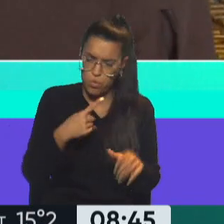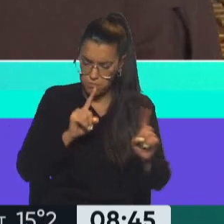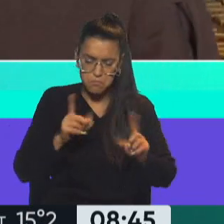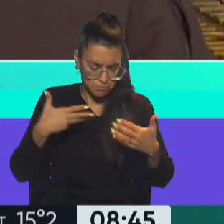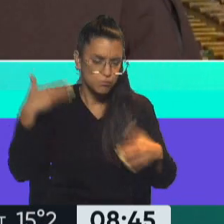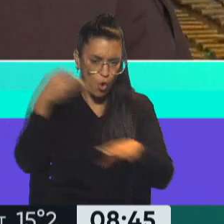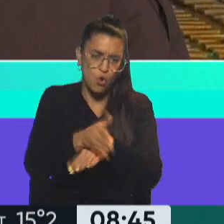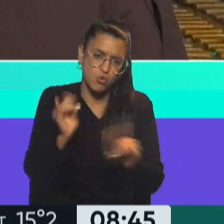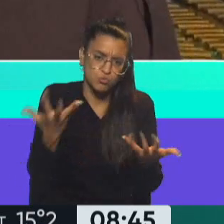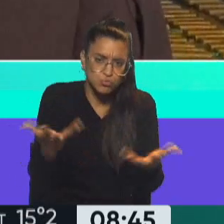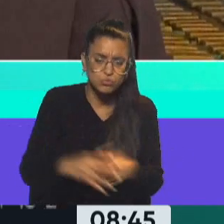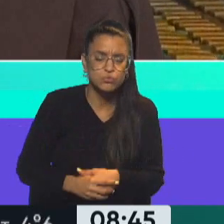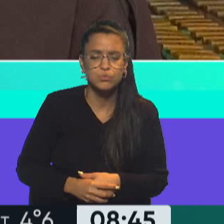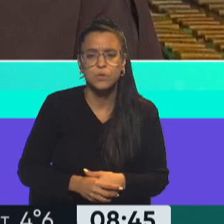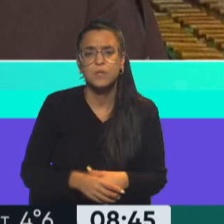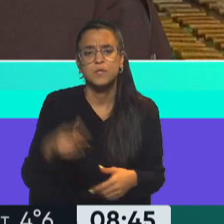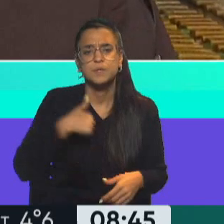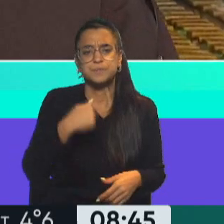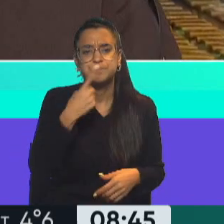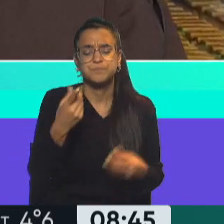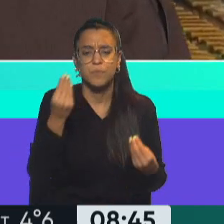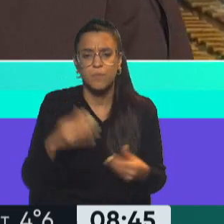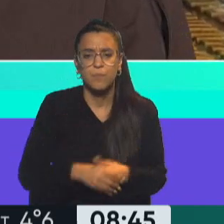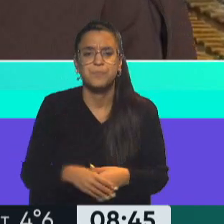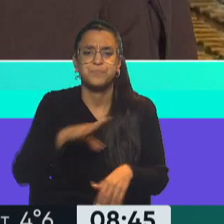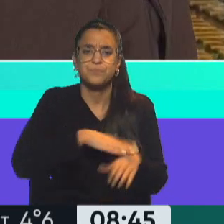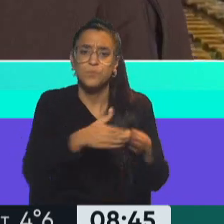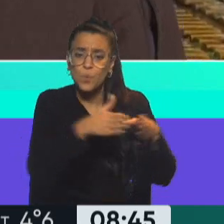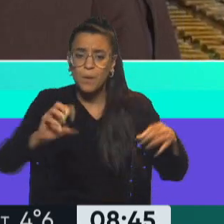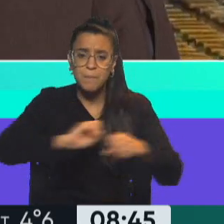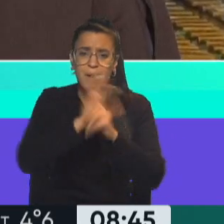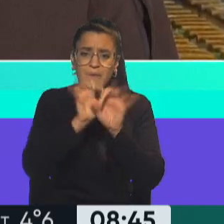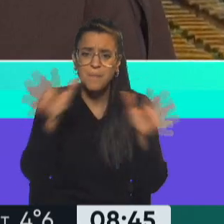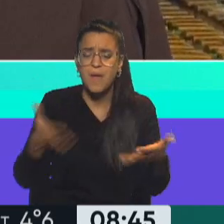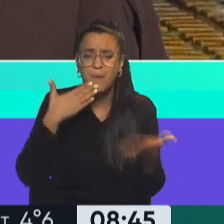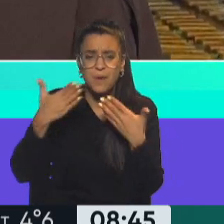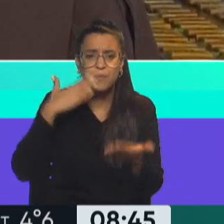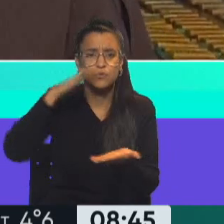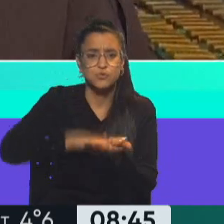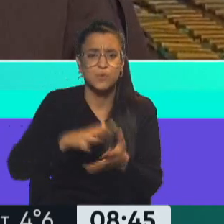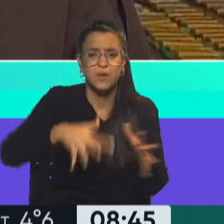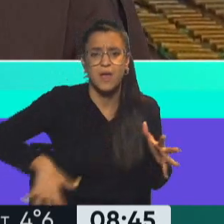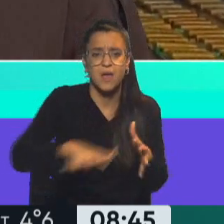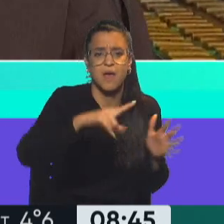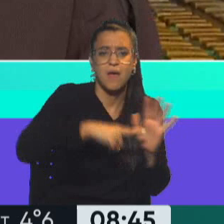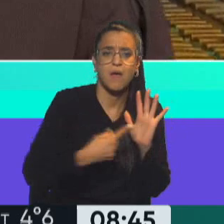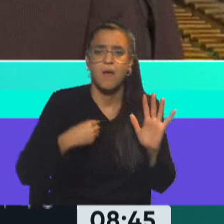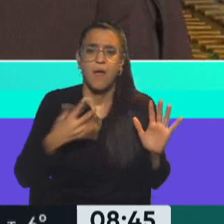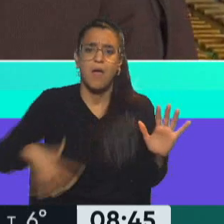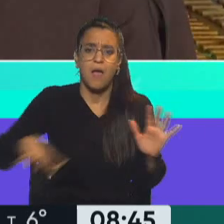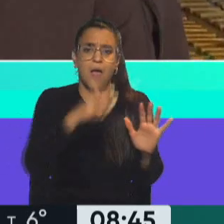estar. Y le consulto en este sentido porque, bueno, durante toda la pandemia hemos hablado básicamente de una región, la región AMBA,